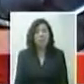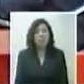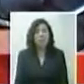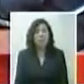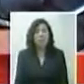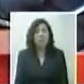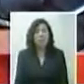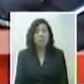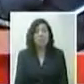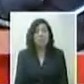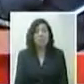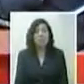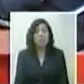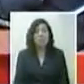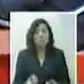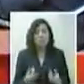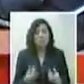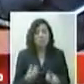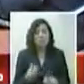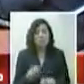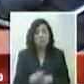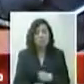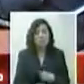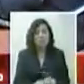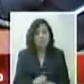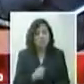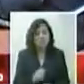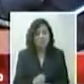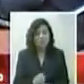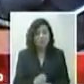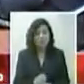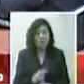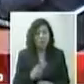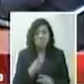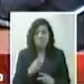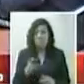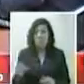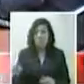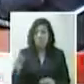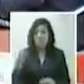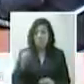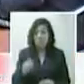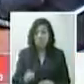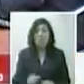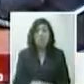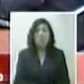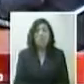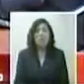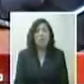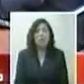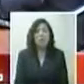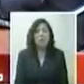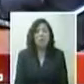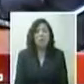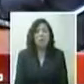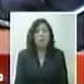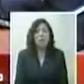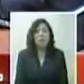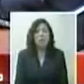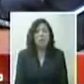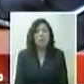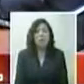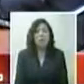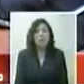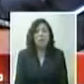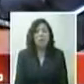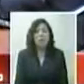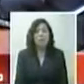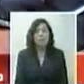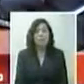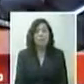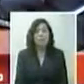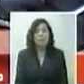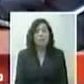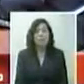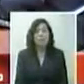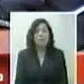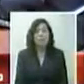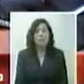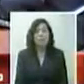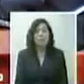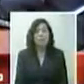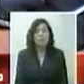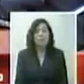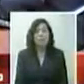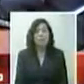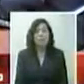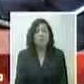presentaron que decía que tenía muchísimos años trabajando ahí y por eso la habían designado a ella como la encargada de las demás señoras pero era un montón de